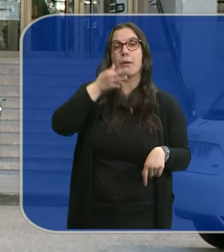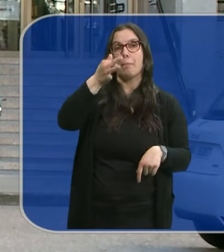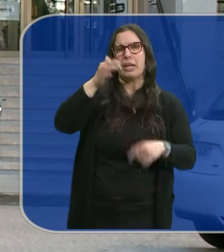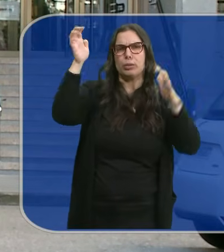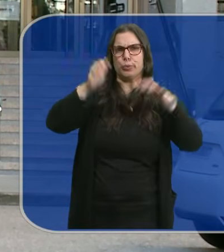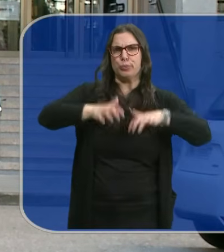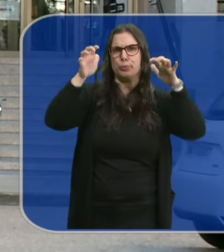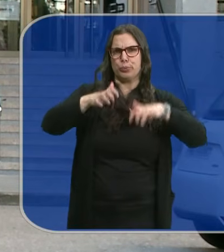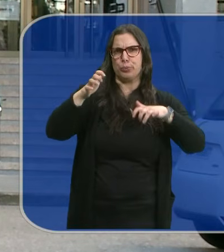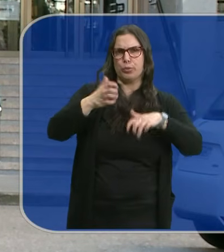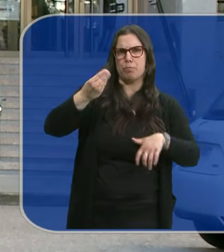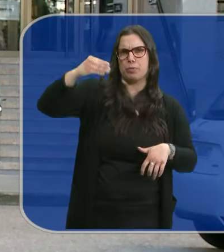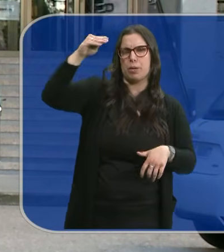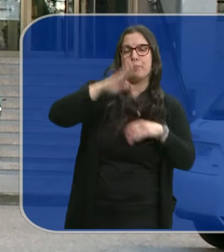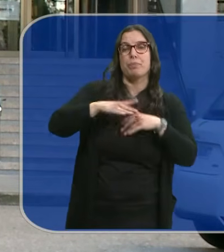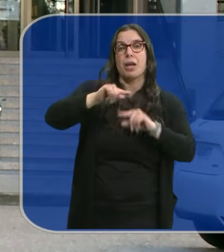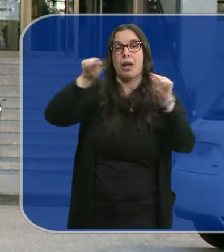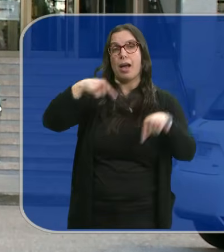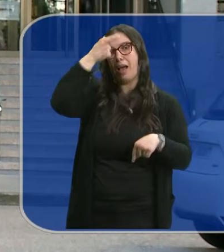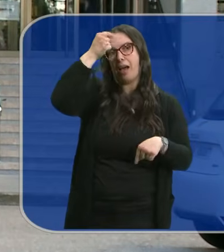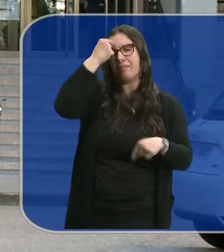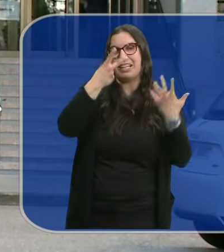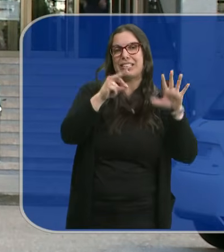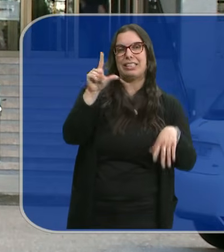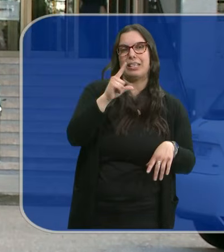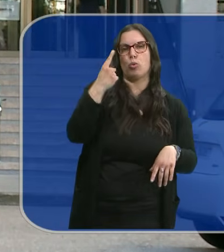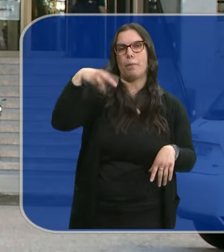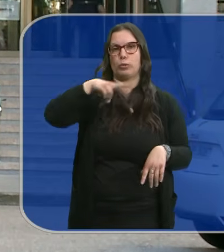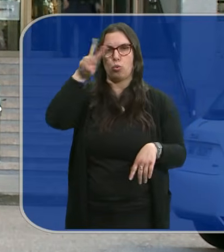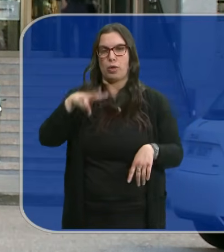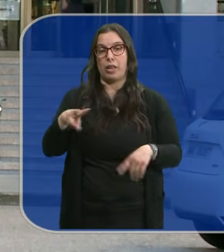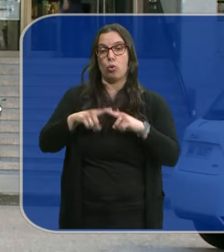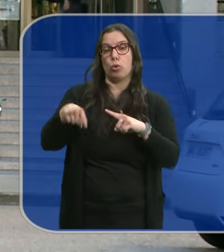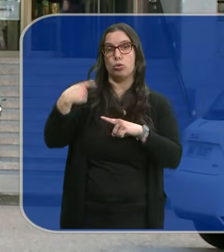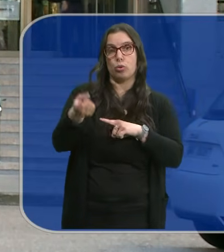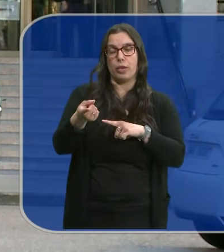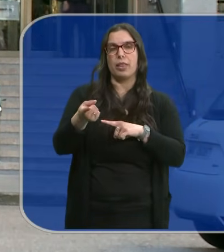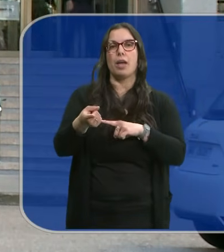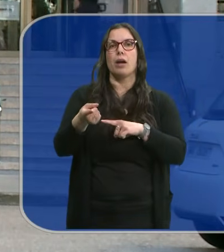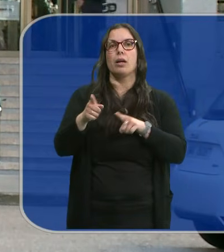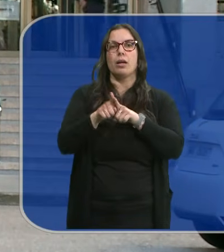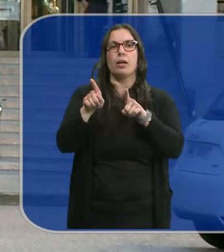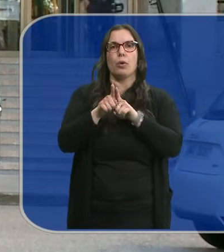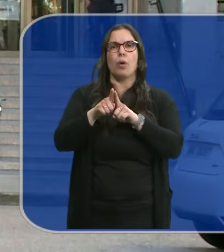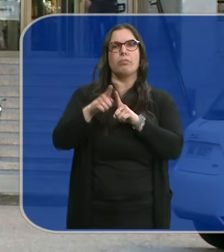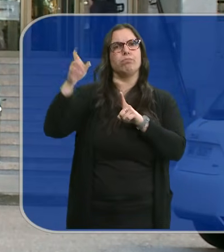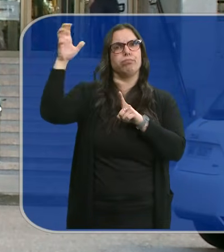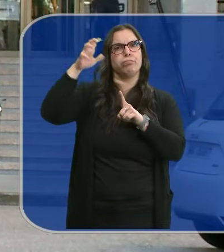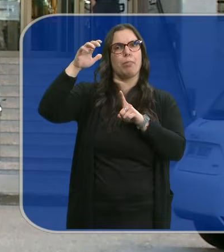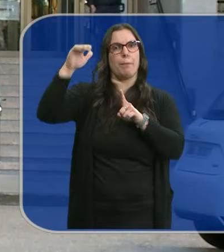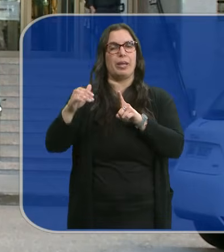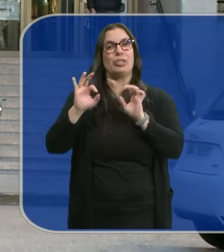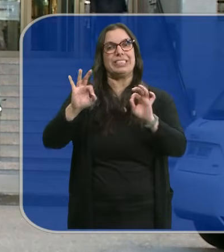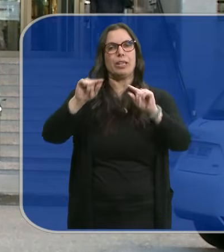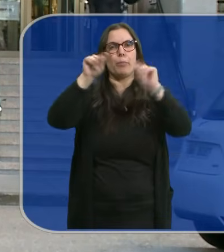las precipitaciones. En Ávila se han registrado 70 litros por metro cuadrado. Esto ha provocado un déficit de insolación, especialmente en